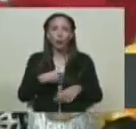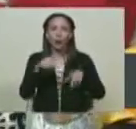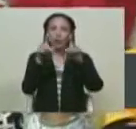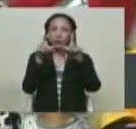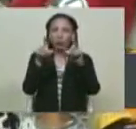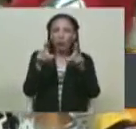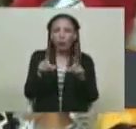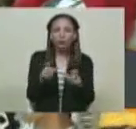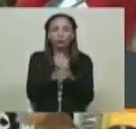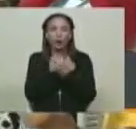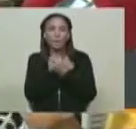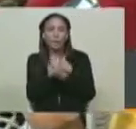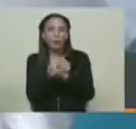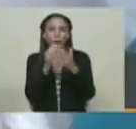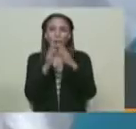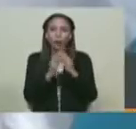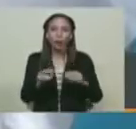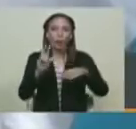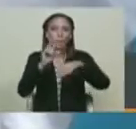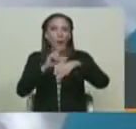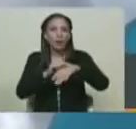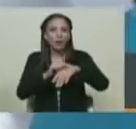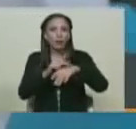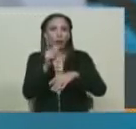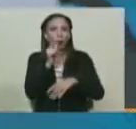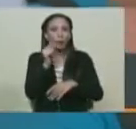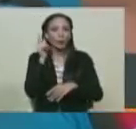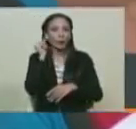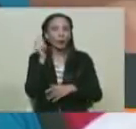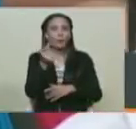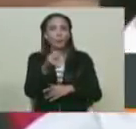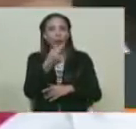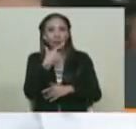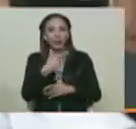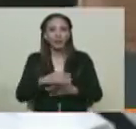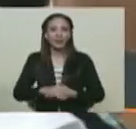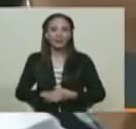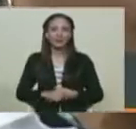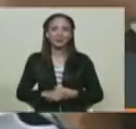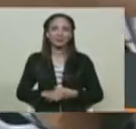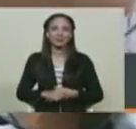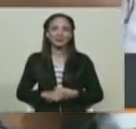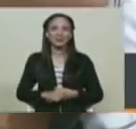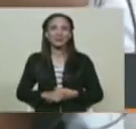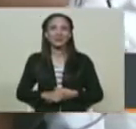del médico, el amor de la médica, con la medicina a tiempo, en la mano.